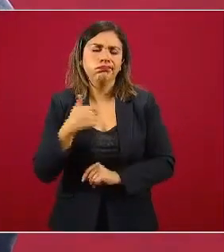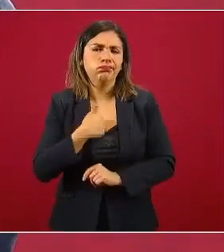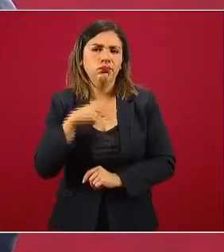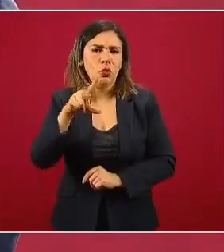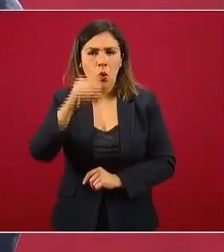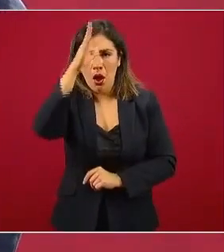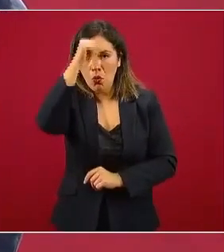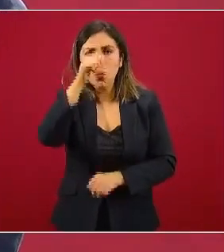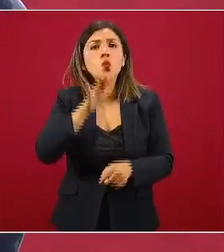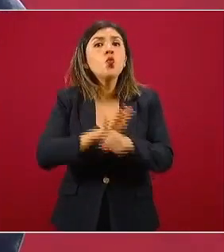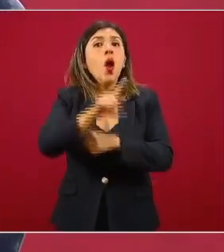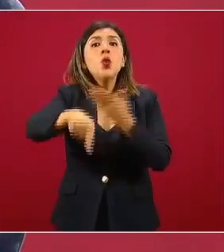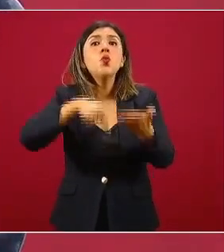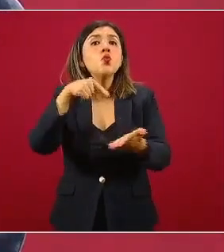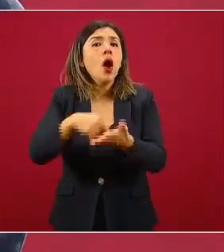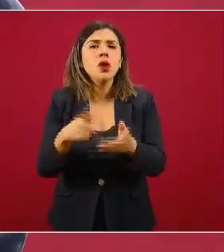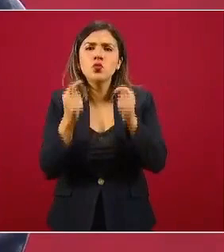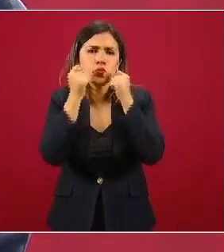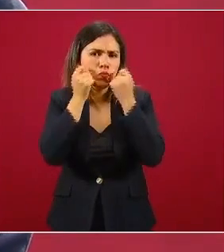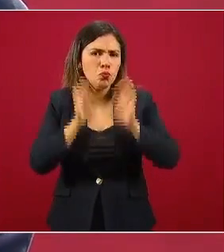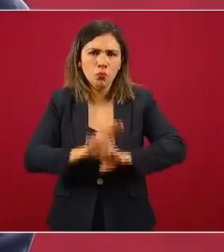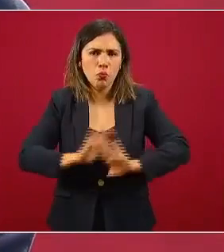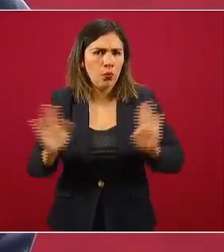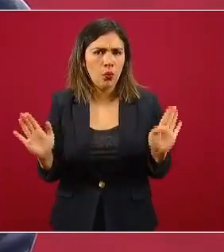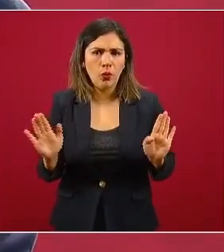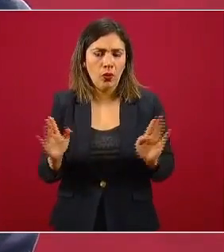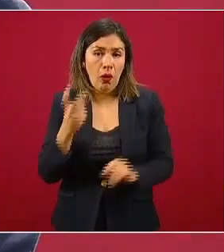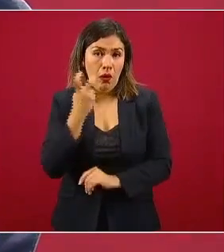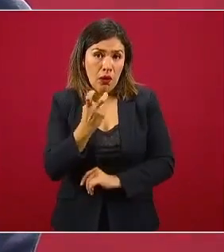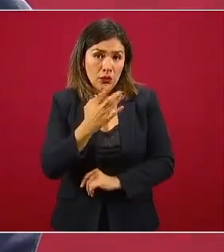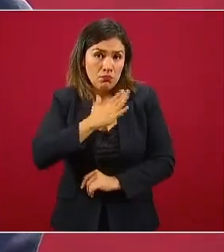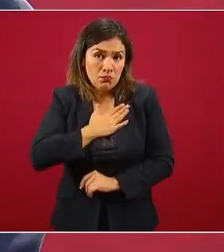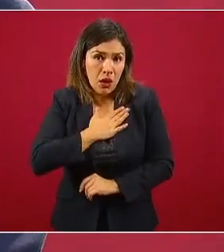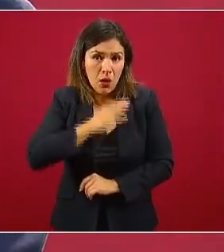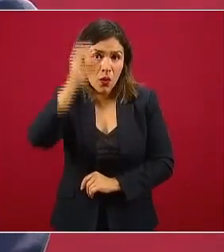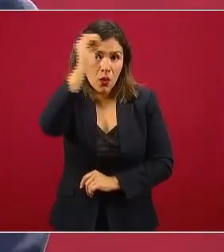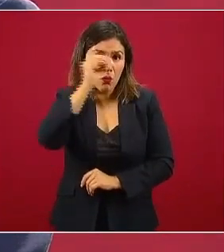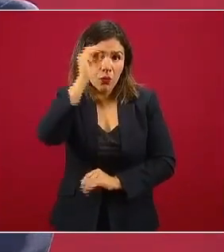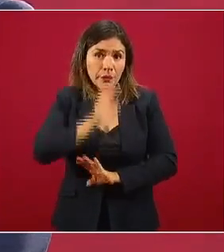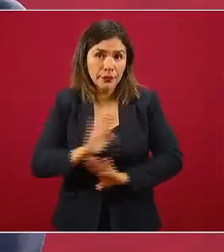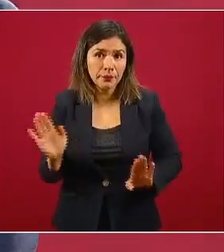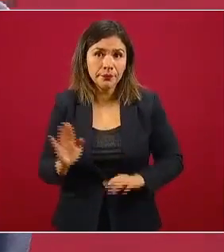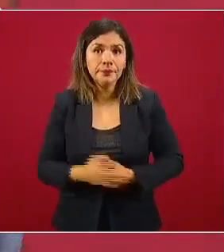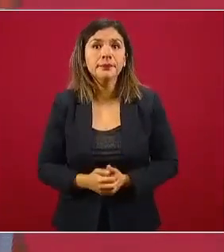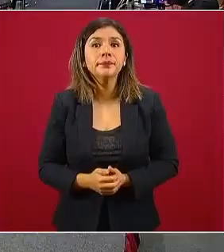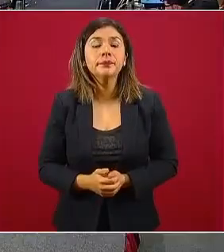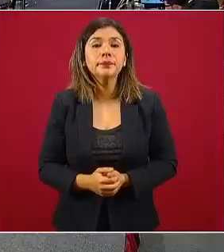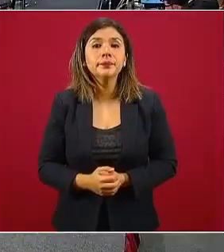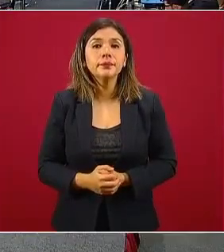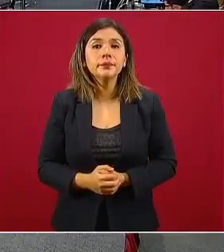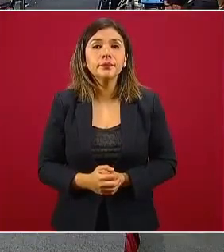en donde quiera que se presente. Esa es mi postura.